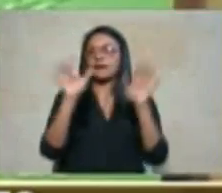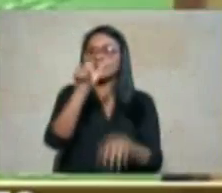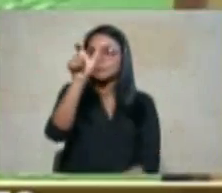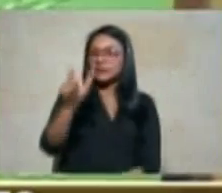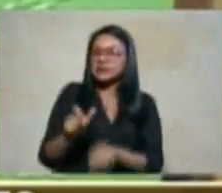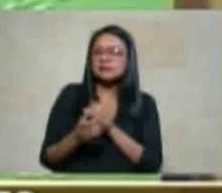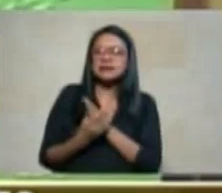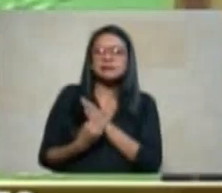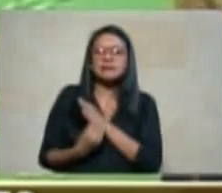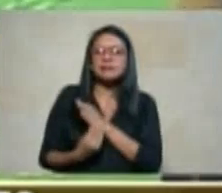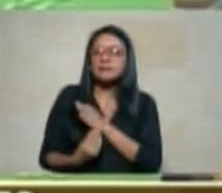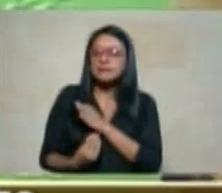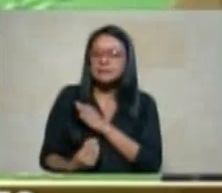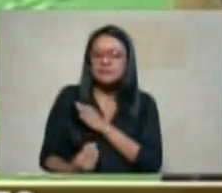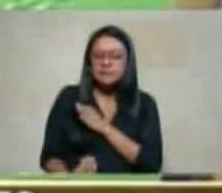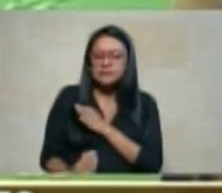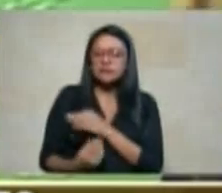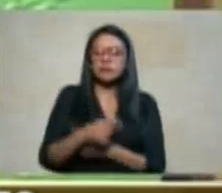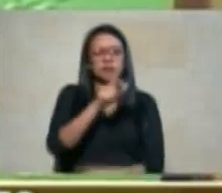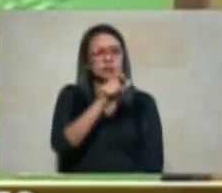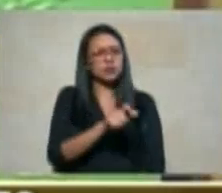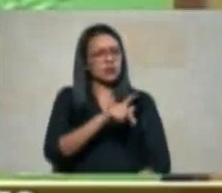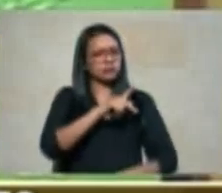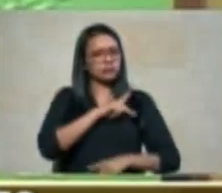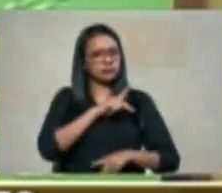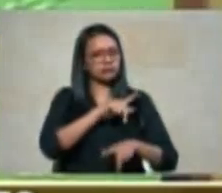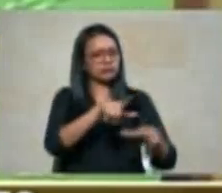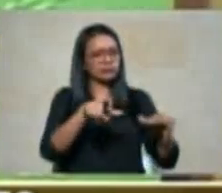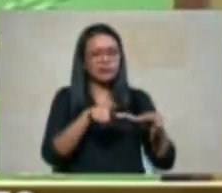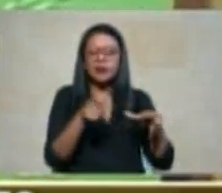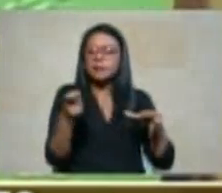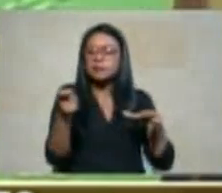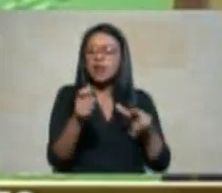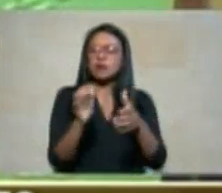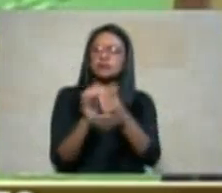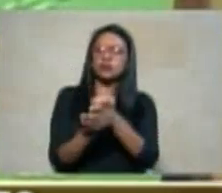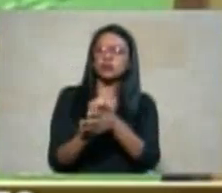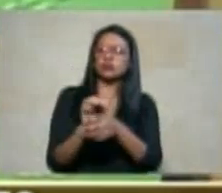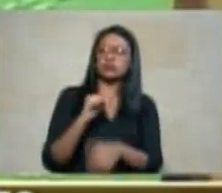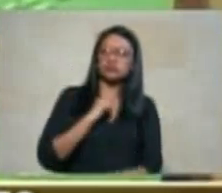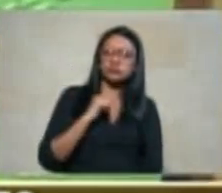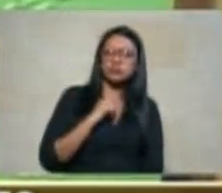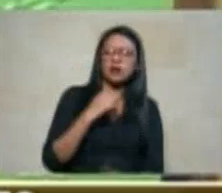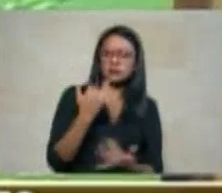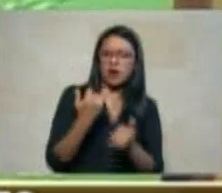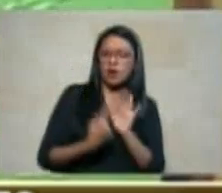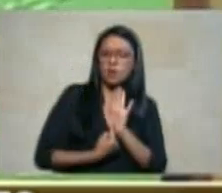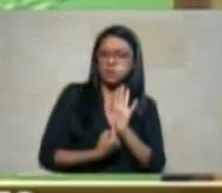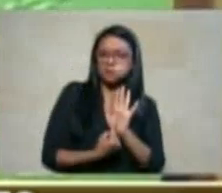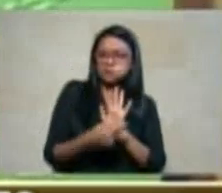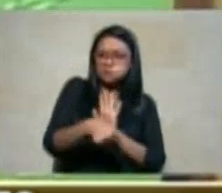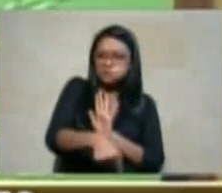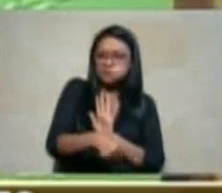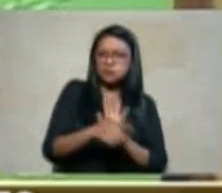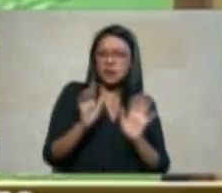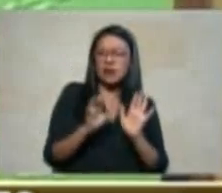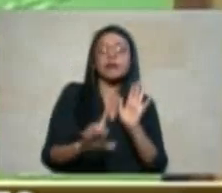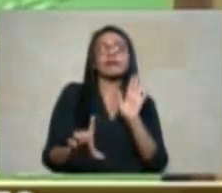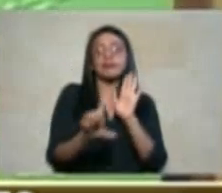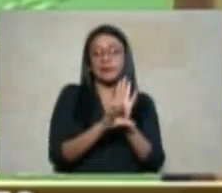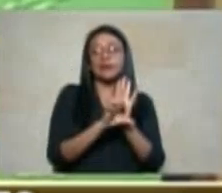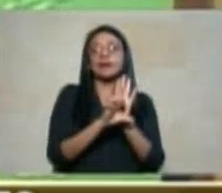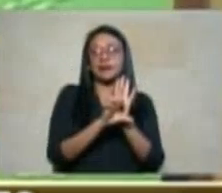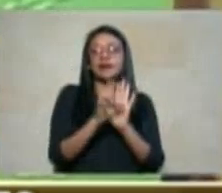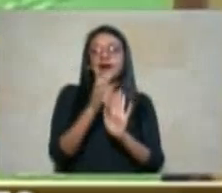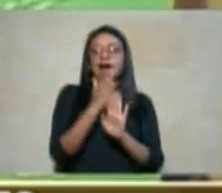pobre que de pronto de buena fe adquirió predios al vecino o al amigo, como lo han mostrado acá, pues entonces yo creo que la ley también